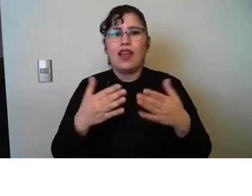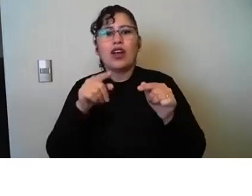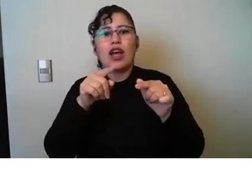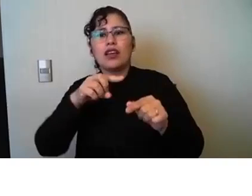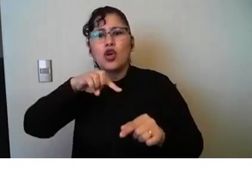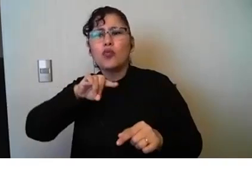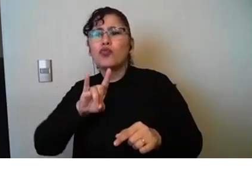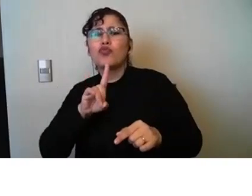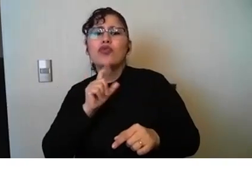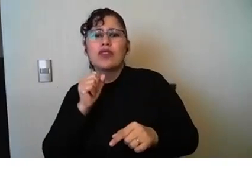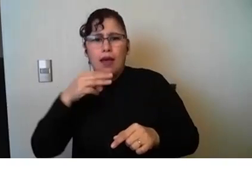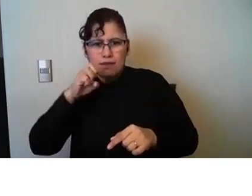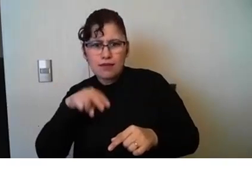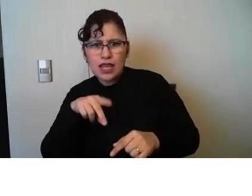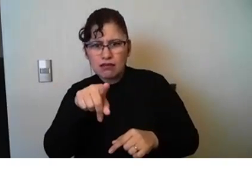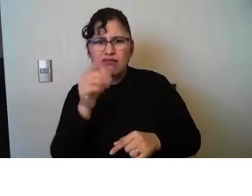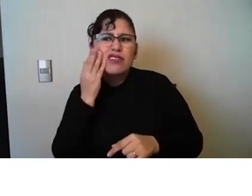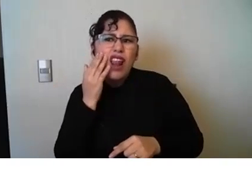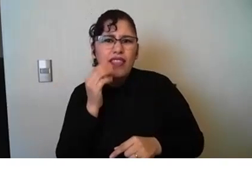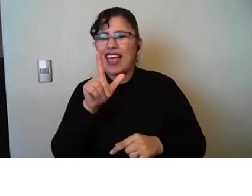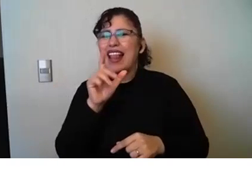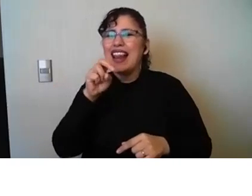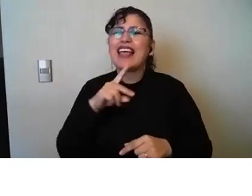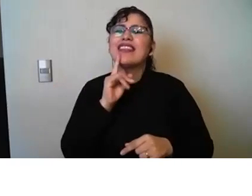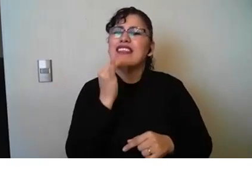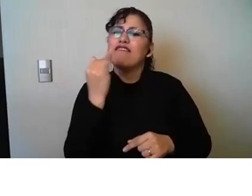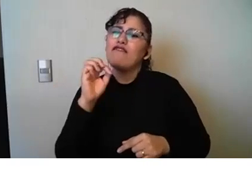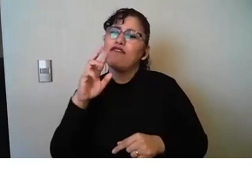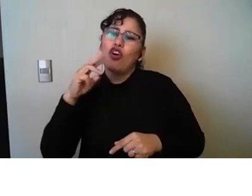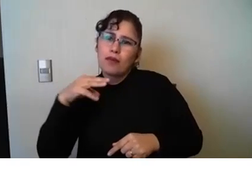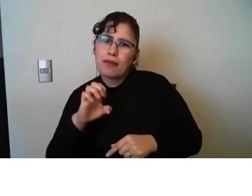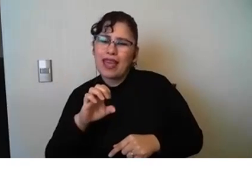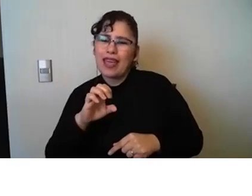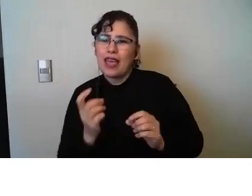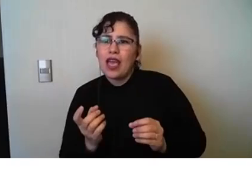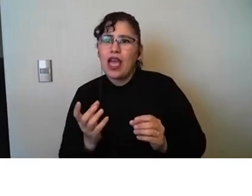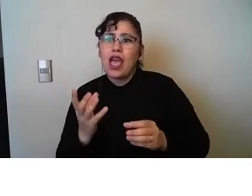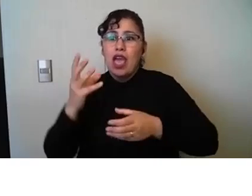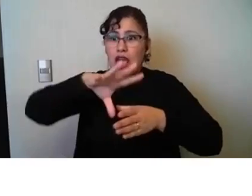en realidad es lo mismo. Lentiforme incluye al putamen y a los globos pálidos.